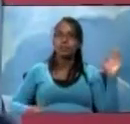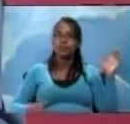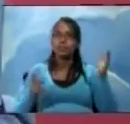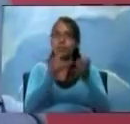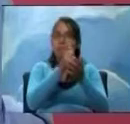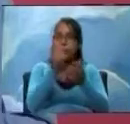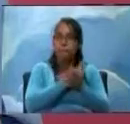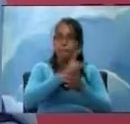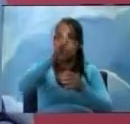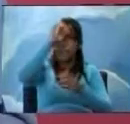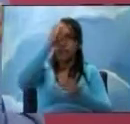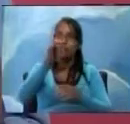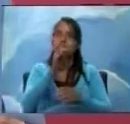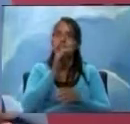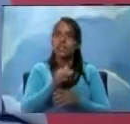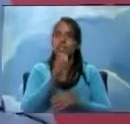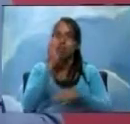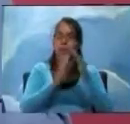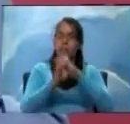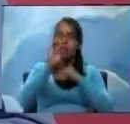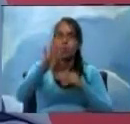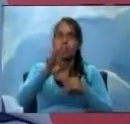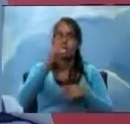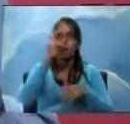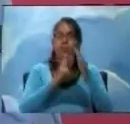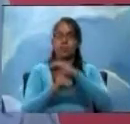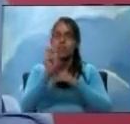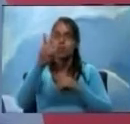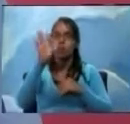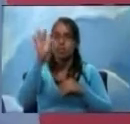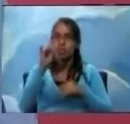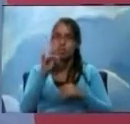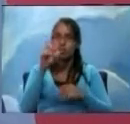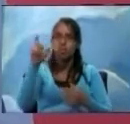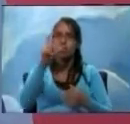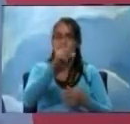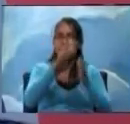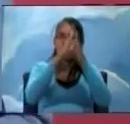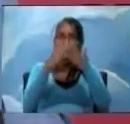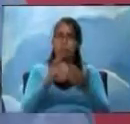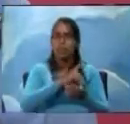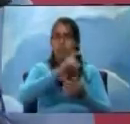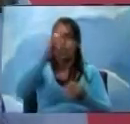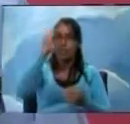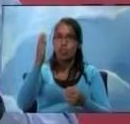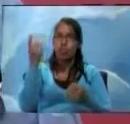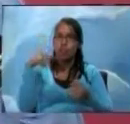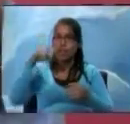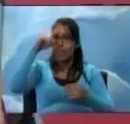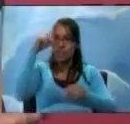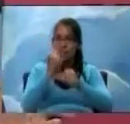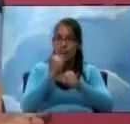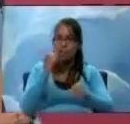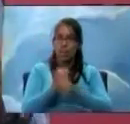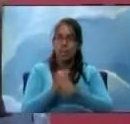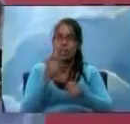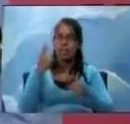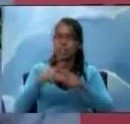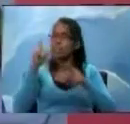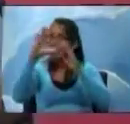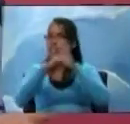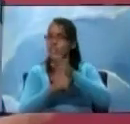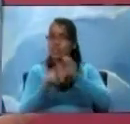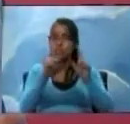En el libro de Efesios, capítulo 4, verso 28, enseña la palabra de Dios que hay que trabajar. Aquel que